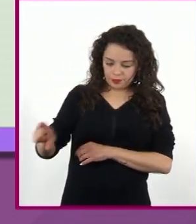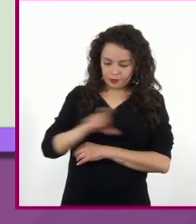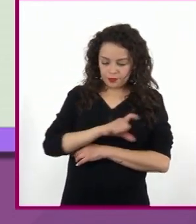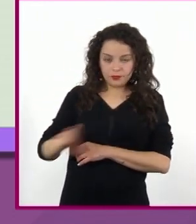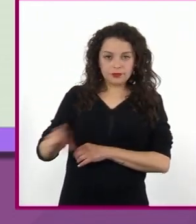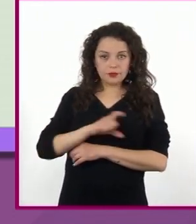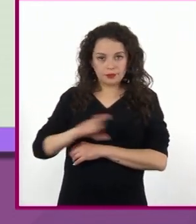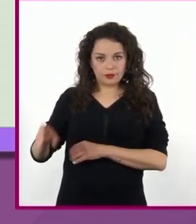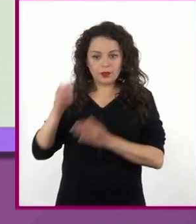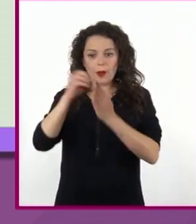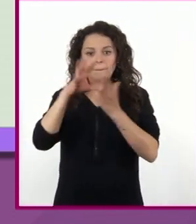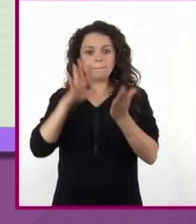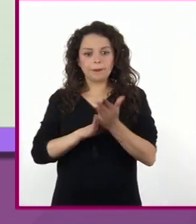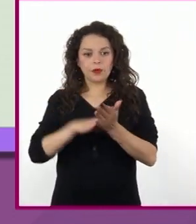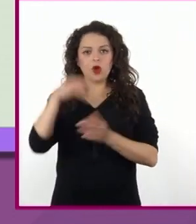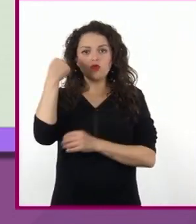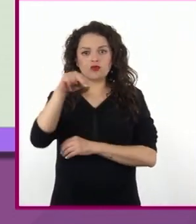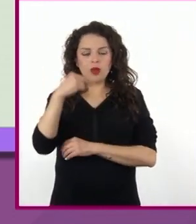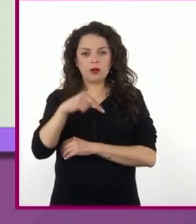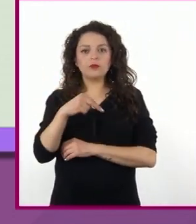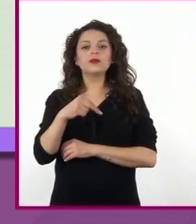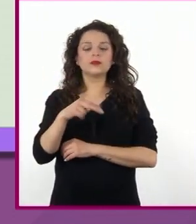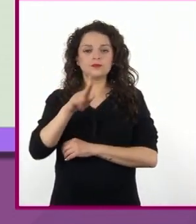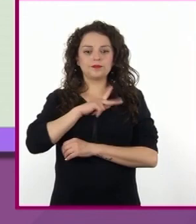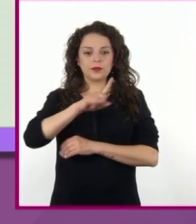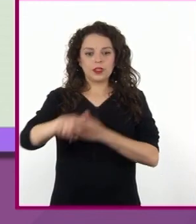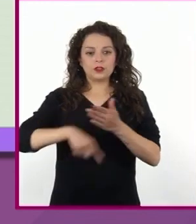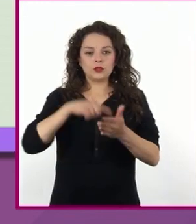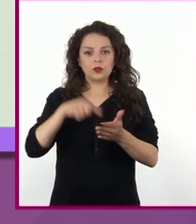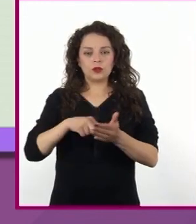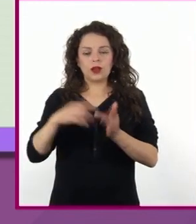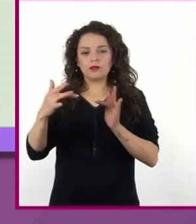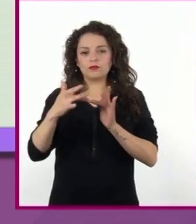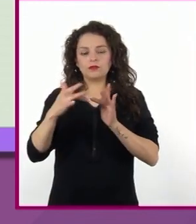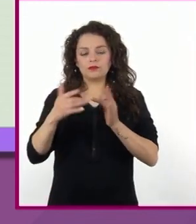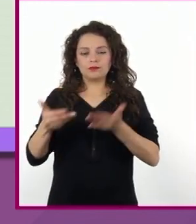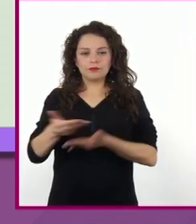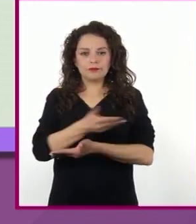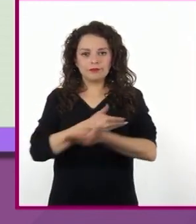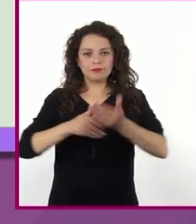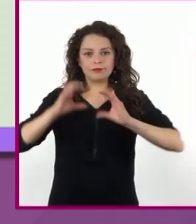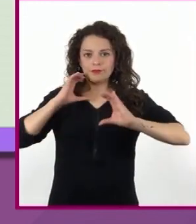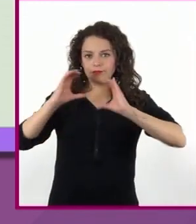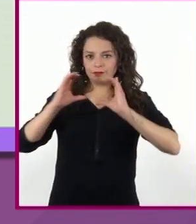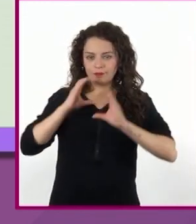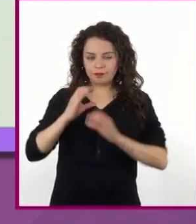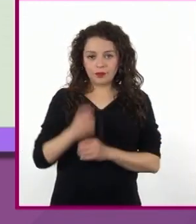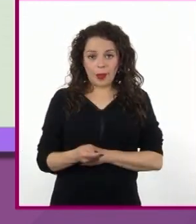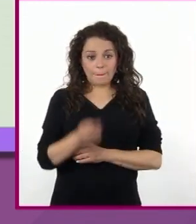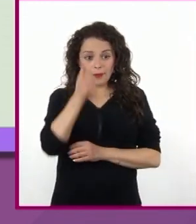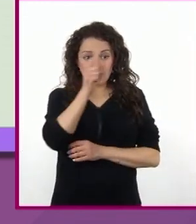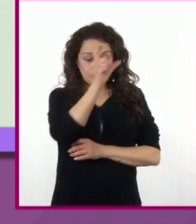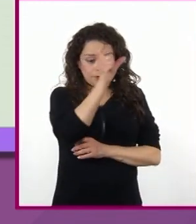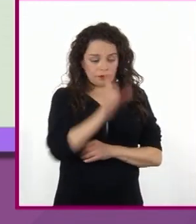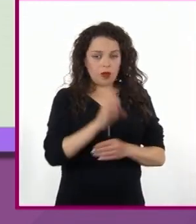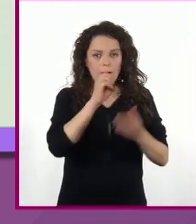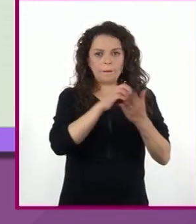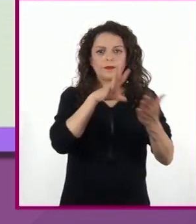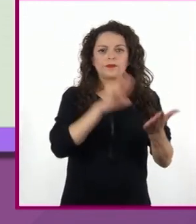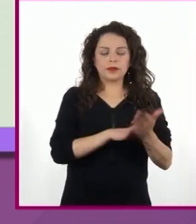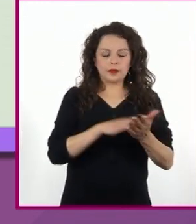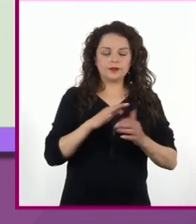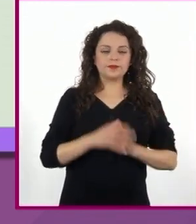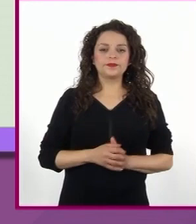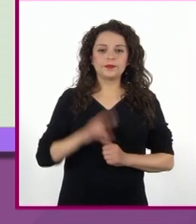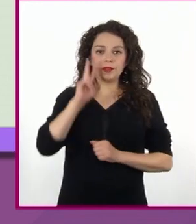escriban: Mis espacios de convivencia. En el encabezado de la primera columna anotarán cómo se